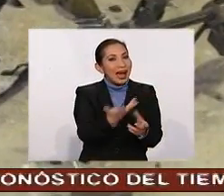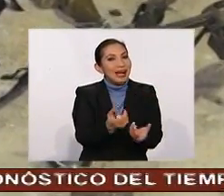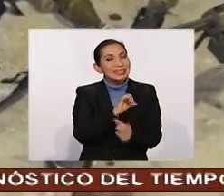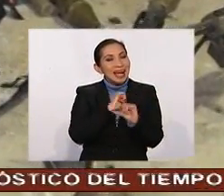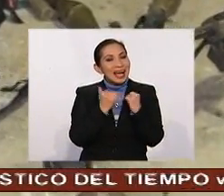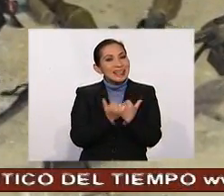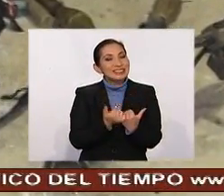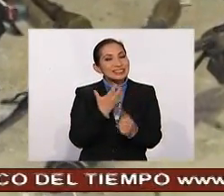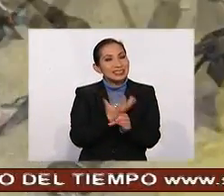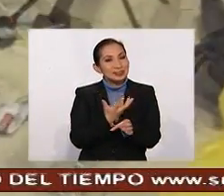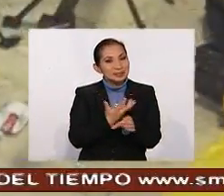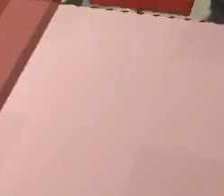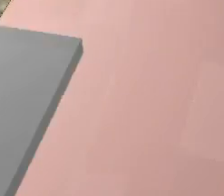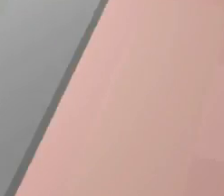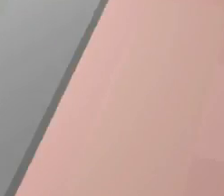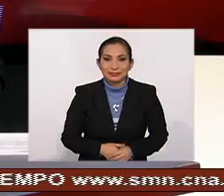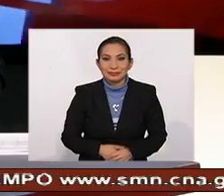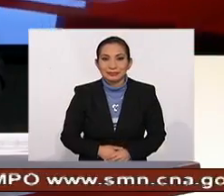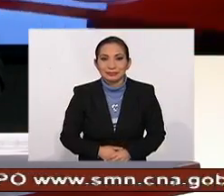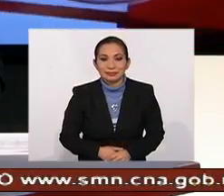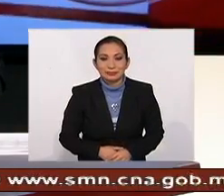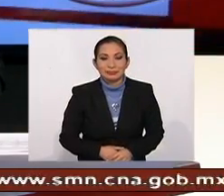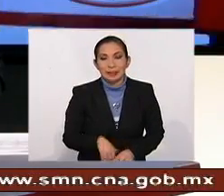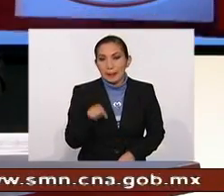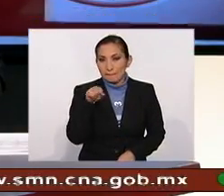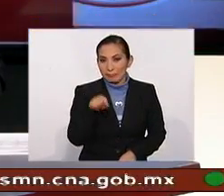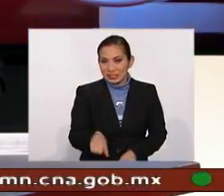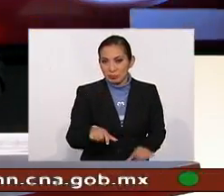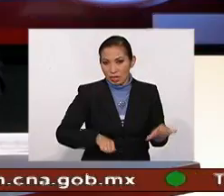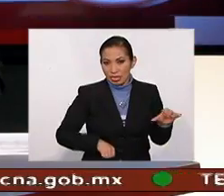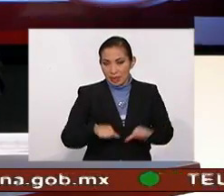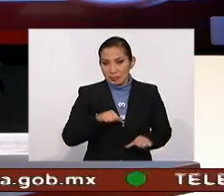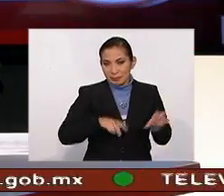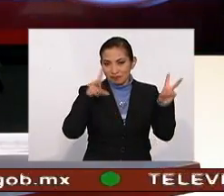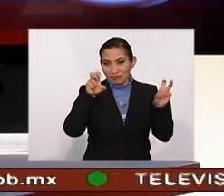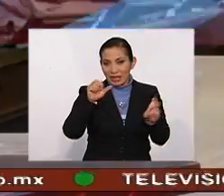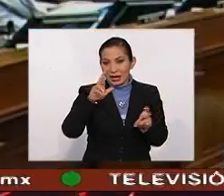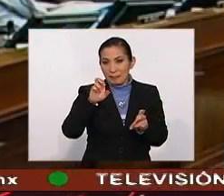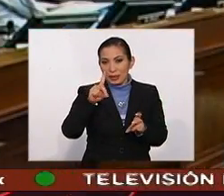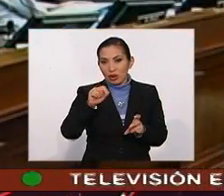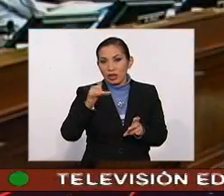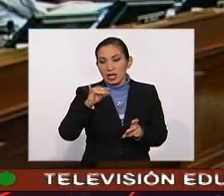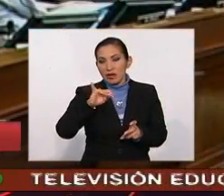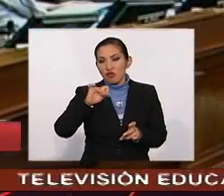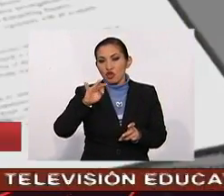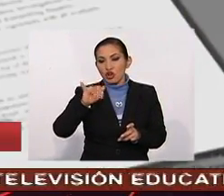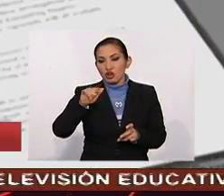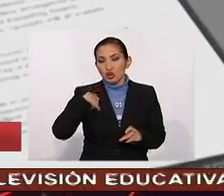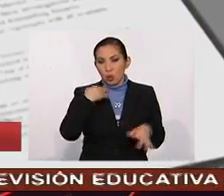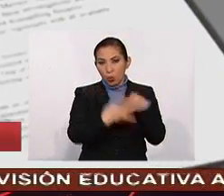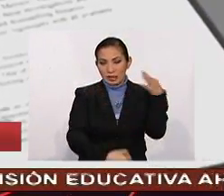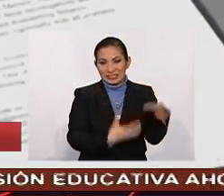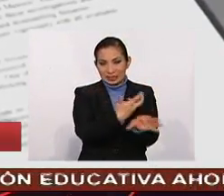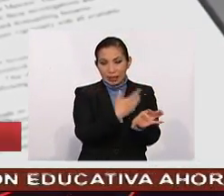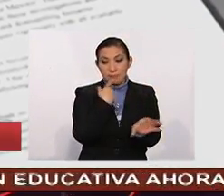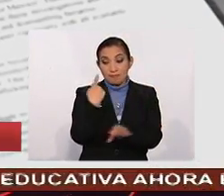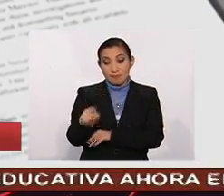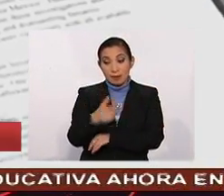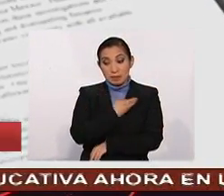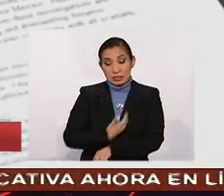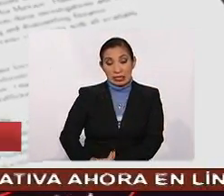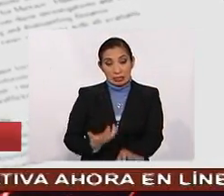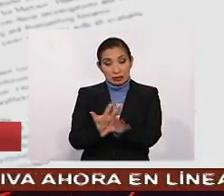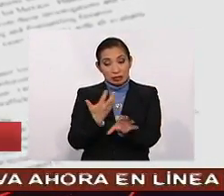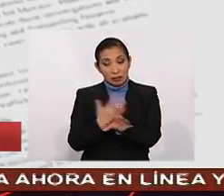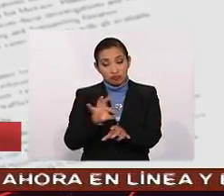agencia estadounidense. Sobre este operativo Rápido y Furioso, una jueza federal de los Estados Unidos ordenó al presidente Barack